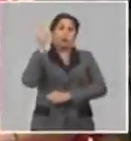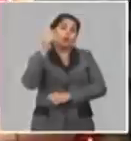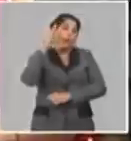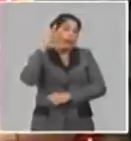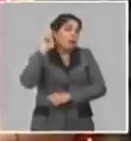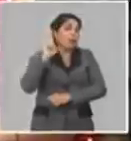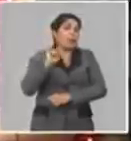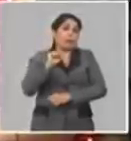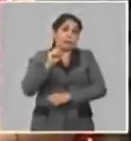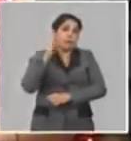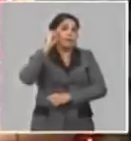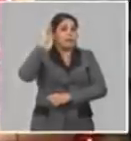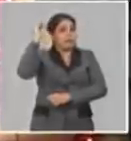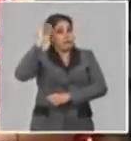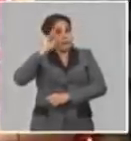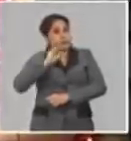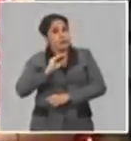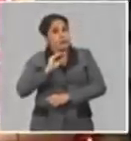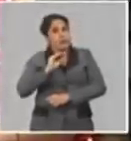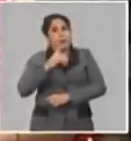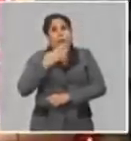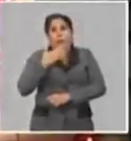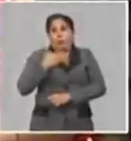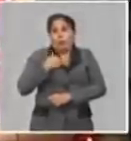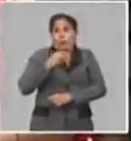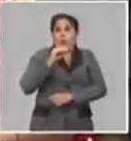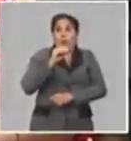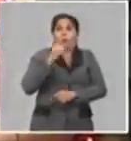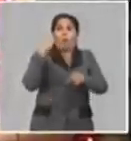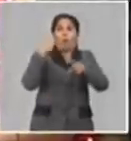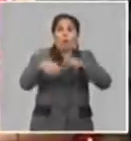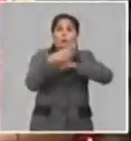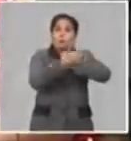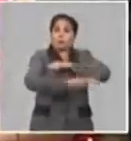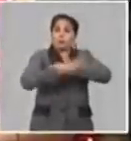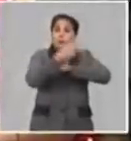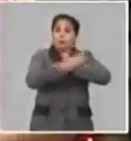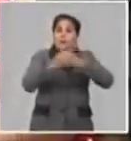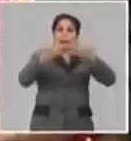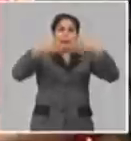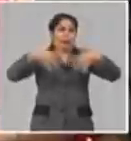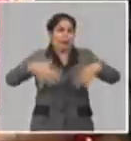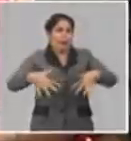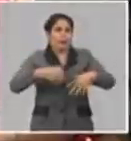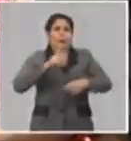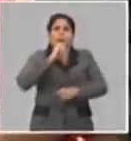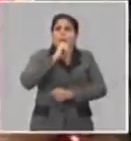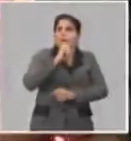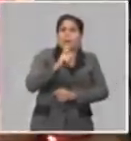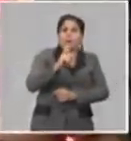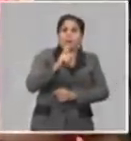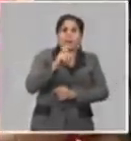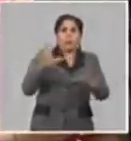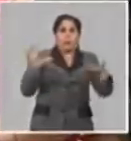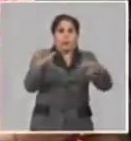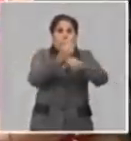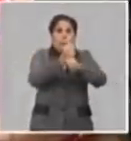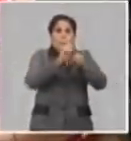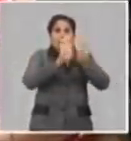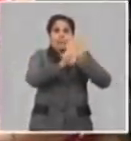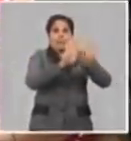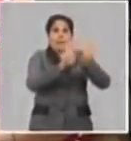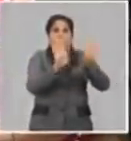lo volvemos a recordar, cómo en contraste en otros países, lo primero que hacen es cerrar